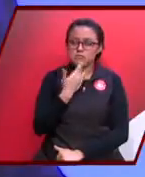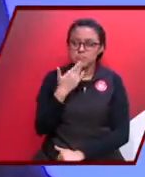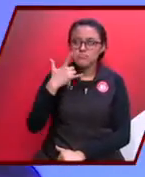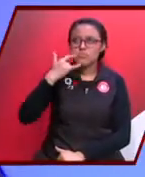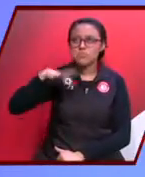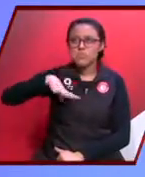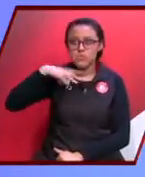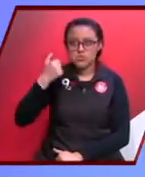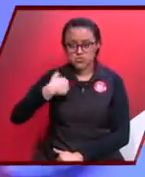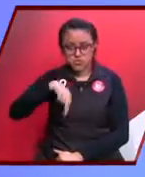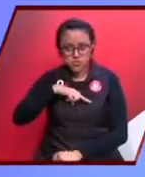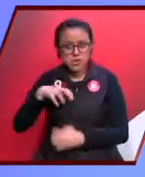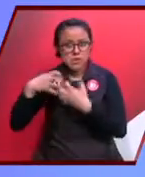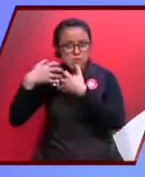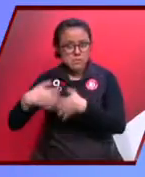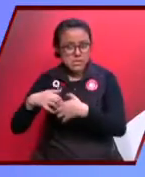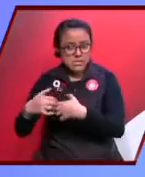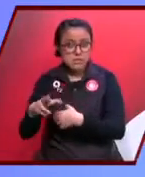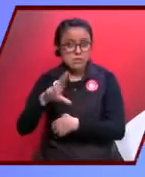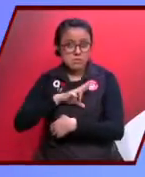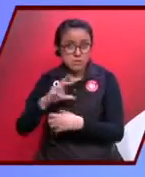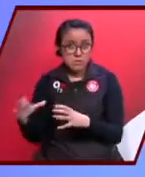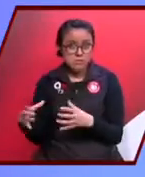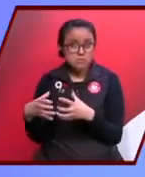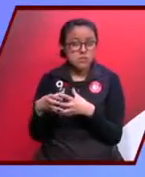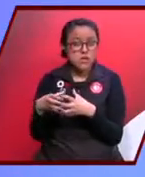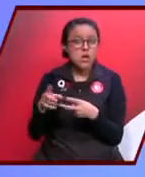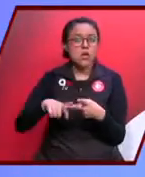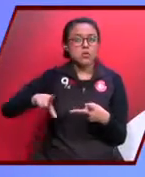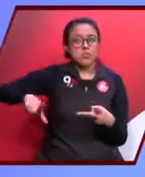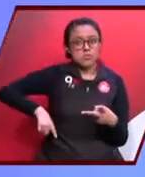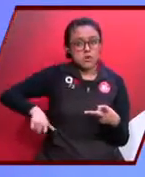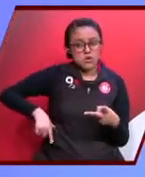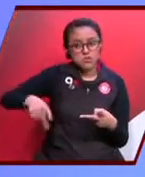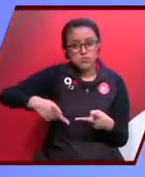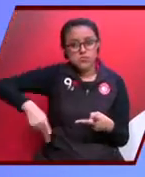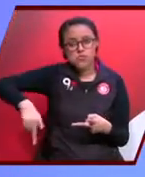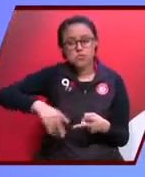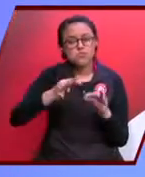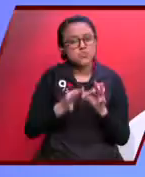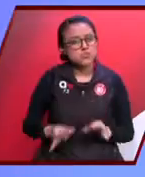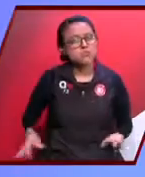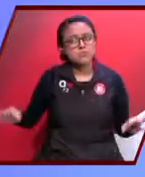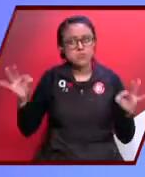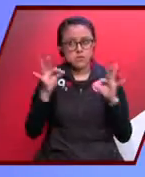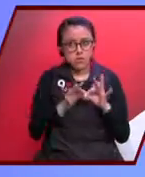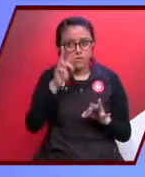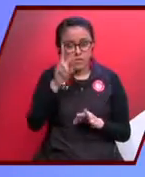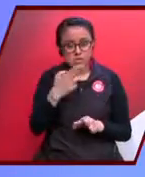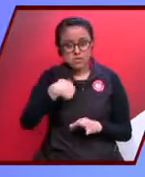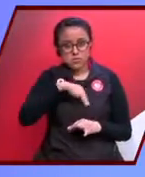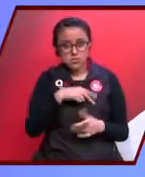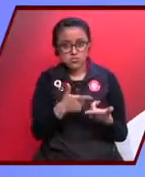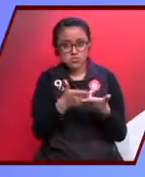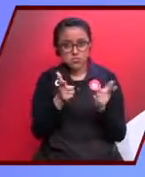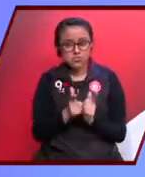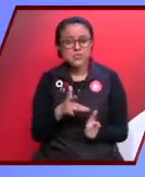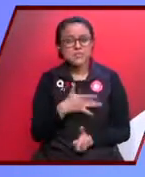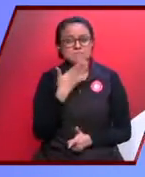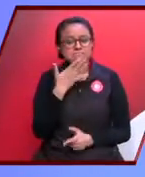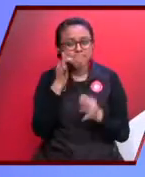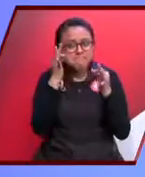empresa privada con el gobierno, con el sector público, es muy importante. Nosotros en el grupo estamos